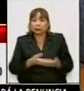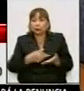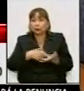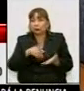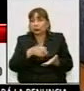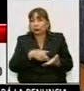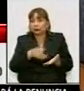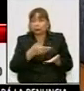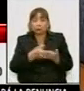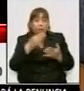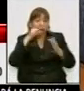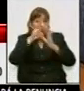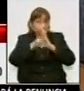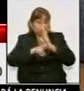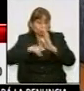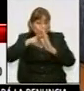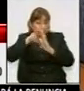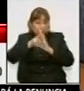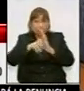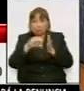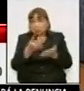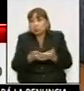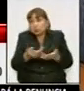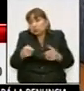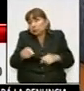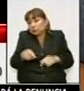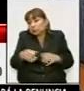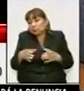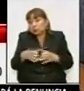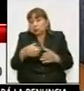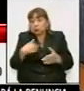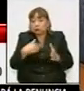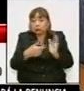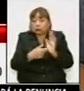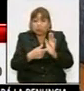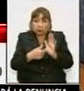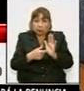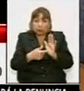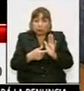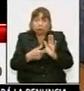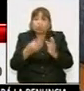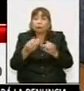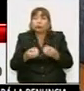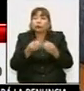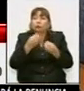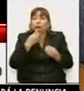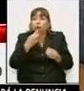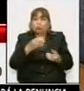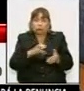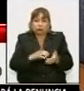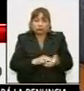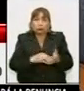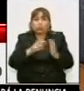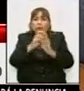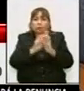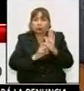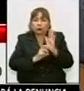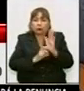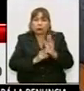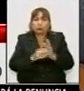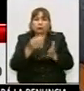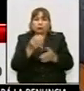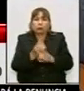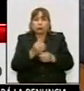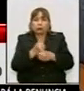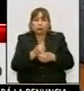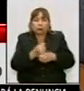un video, que también debe estar acá en el Congreso, que lo presenté, cómo iba a ser el proyecto, que era una obra